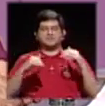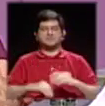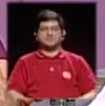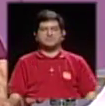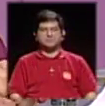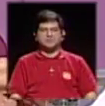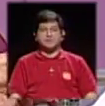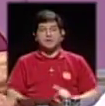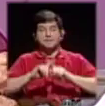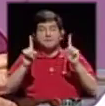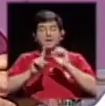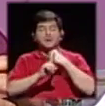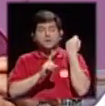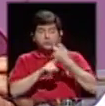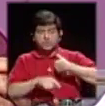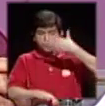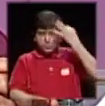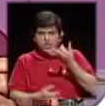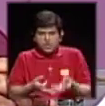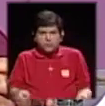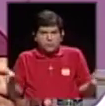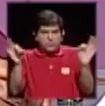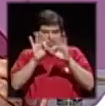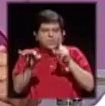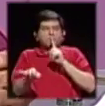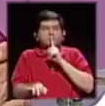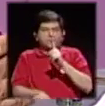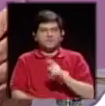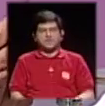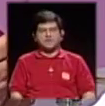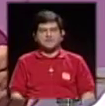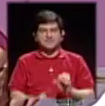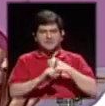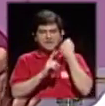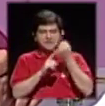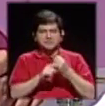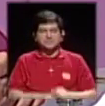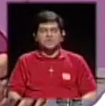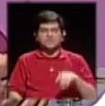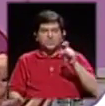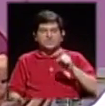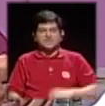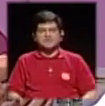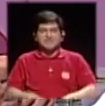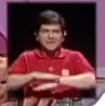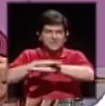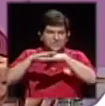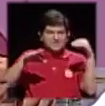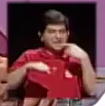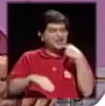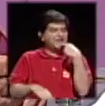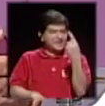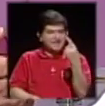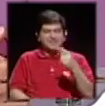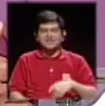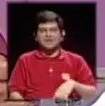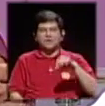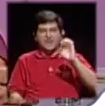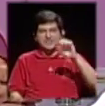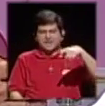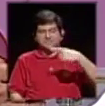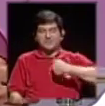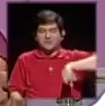también una cosa que me parece importante señalar es la situación de desplazamiento que Elizabeth mencionó.